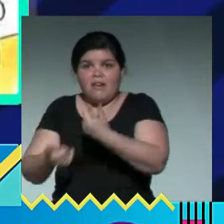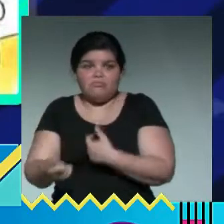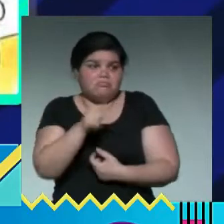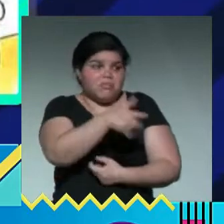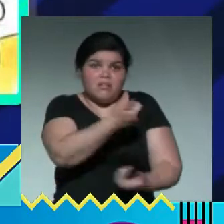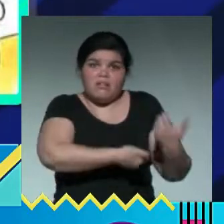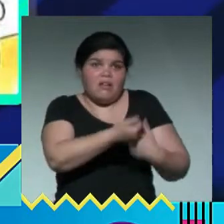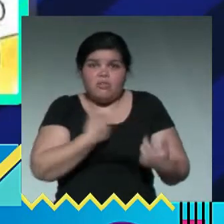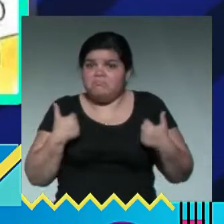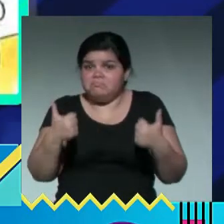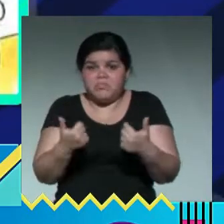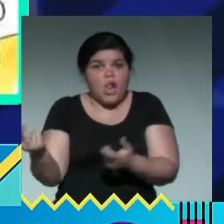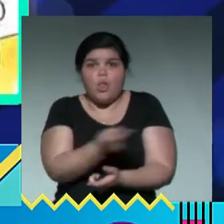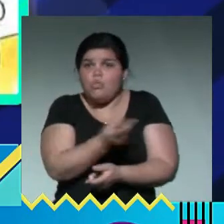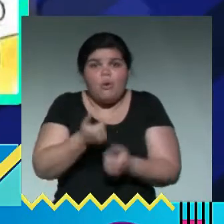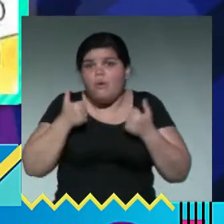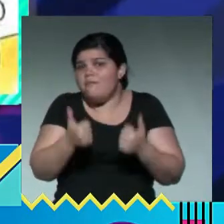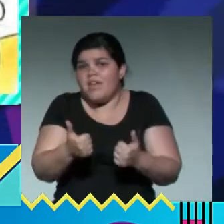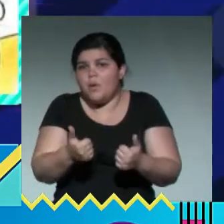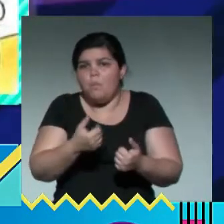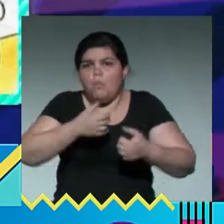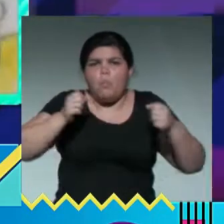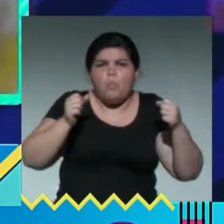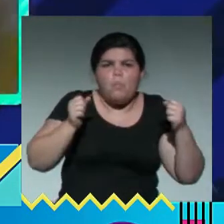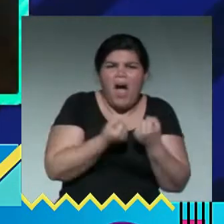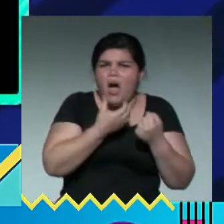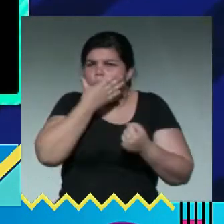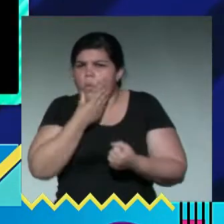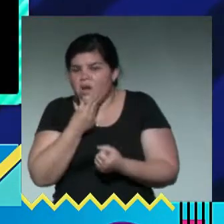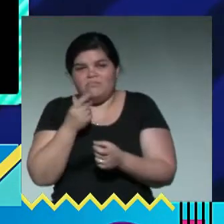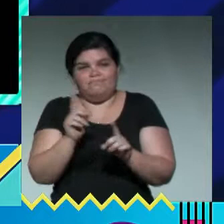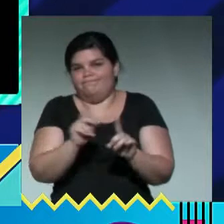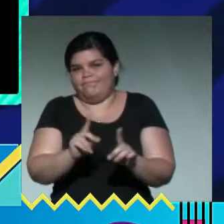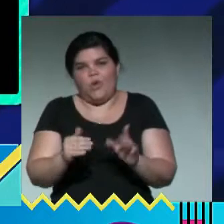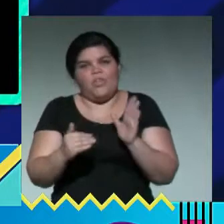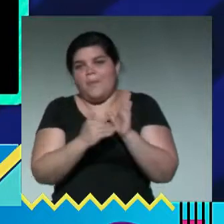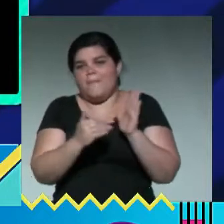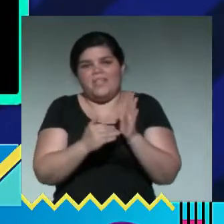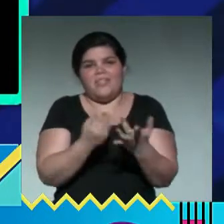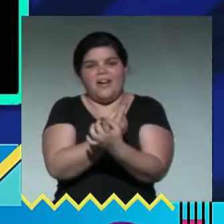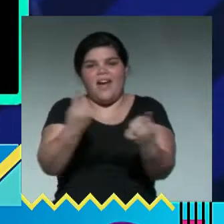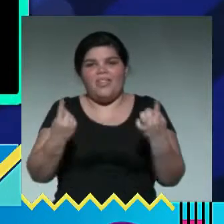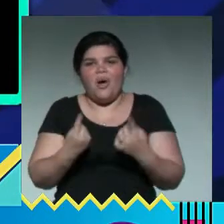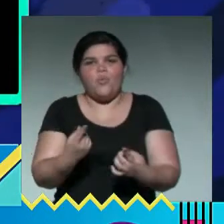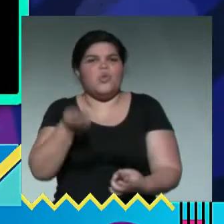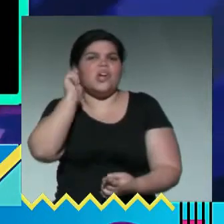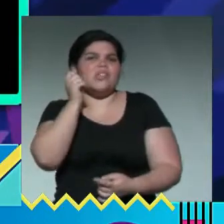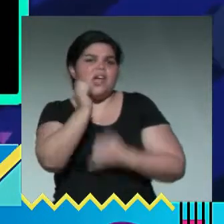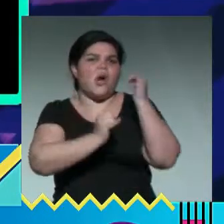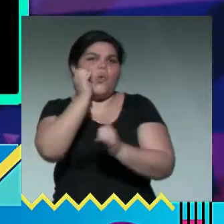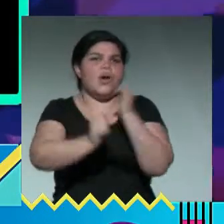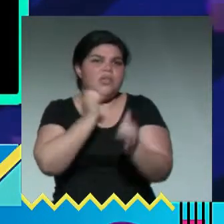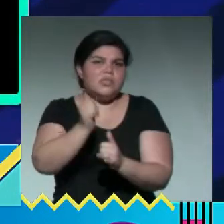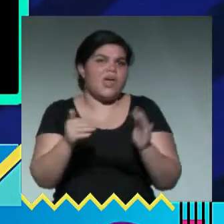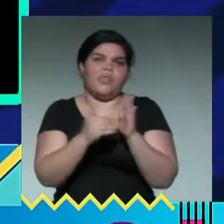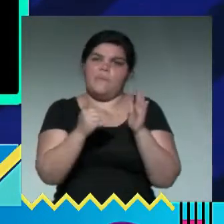cada uno u otro. Bueno, de cada uno dependerá qué es dónde se va a